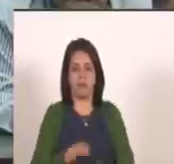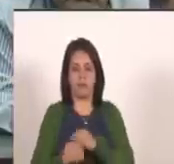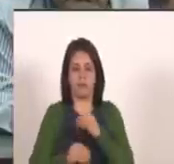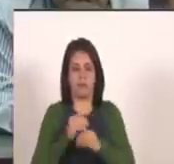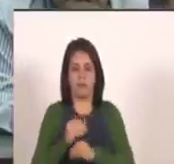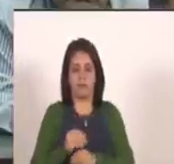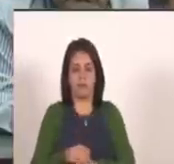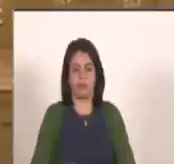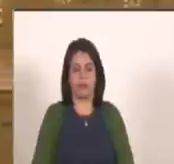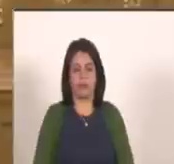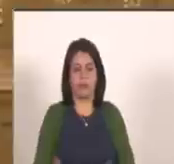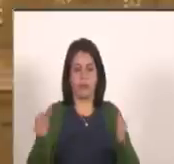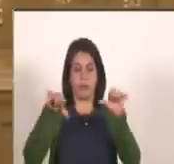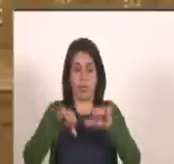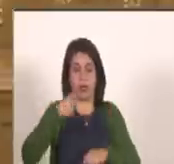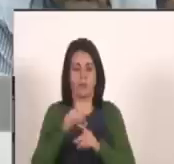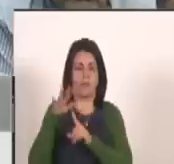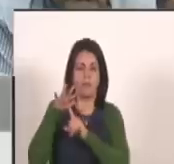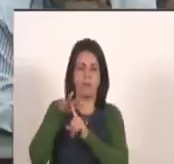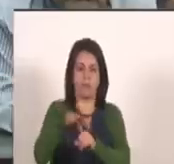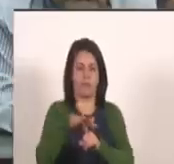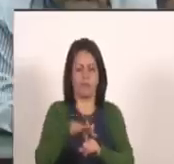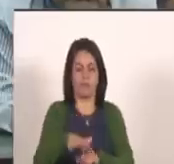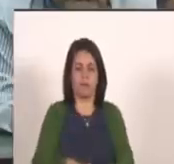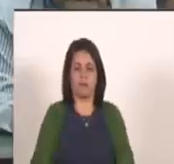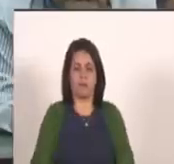que son sometidos al daño psicológico,